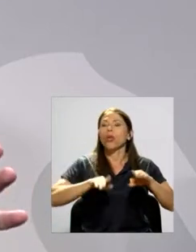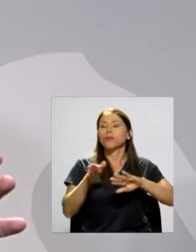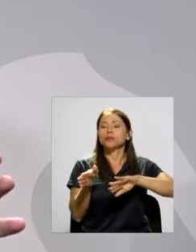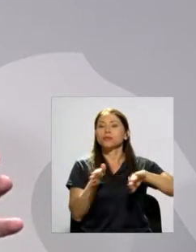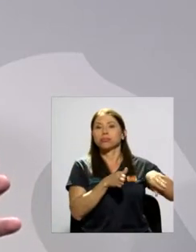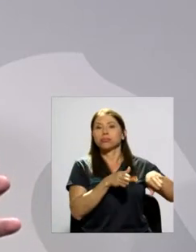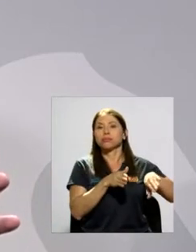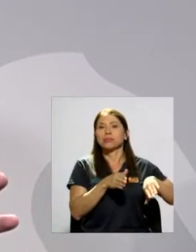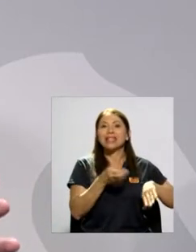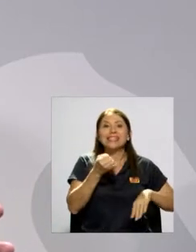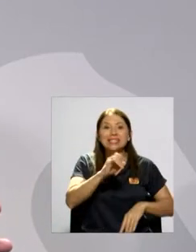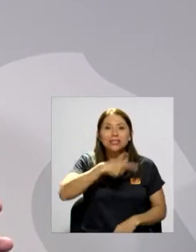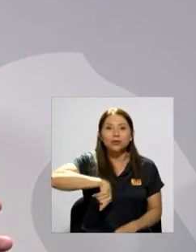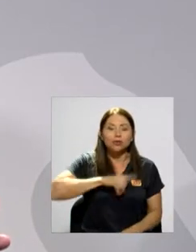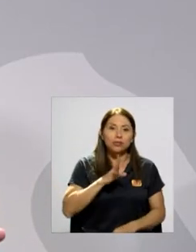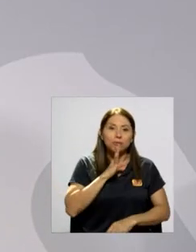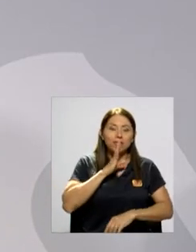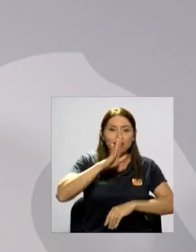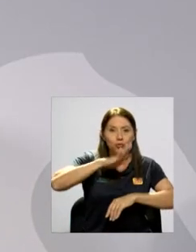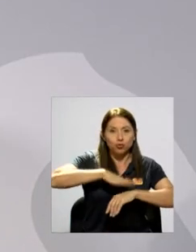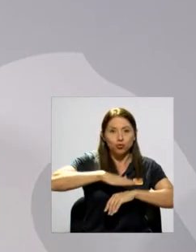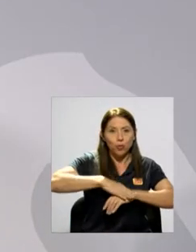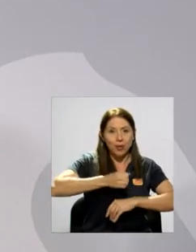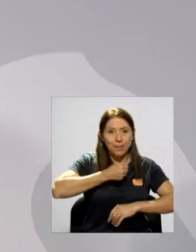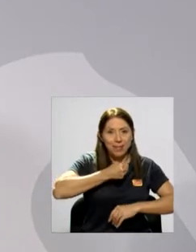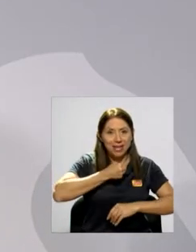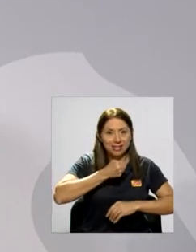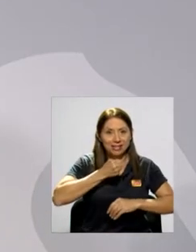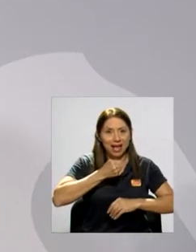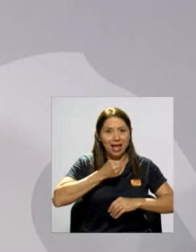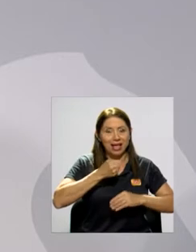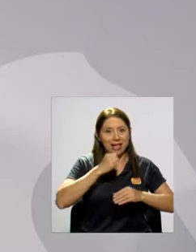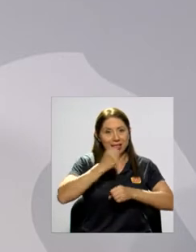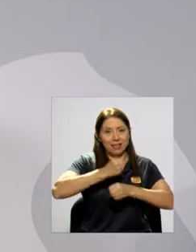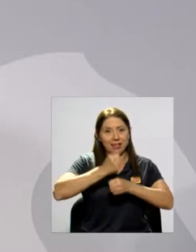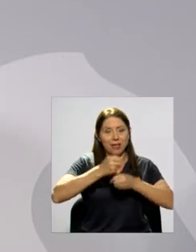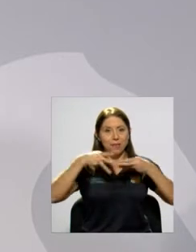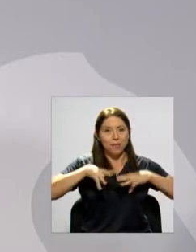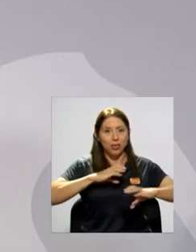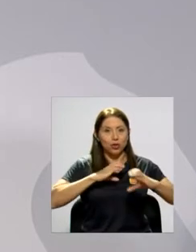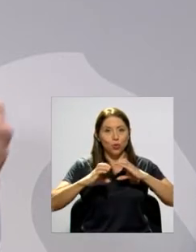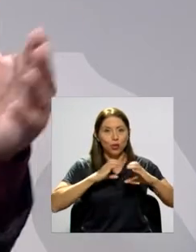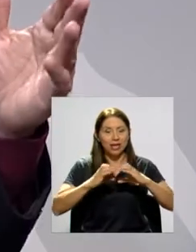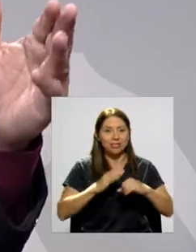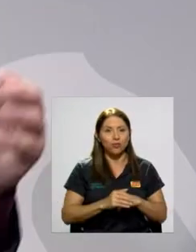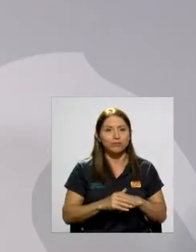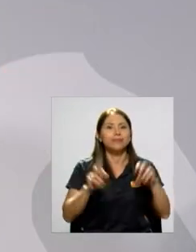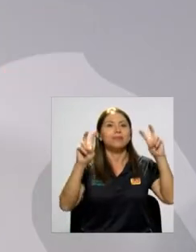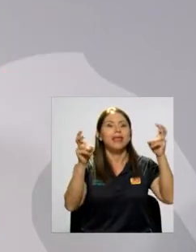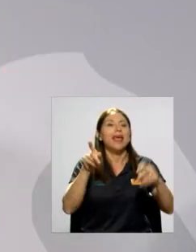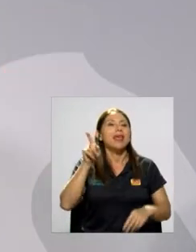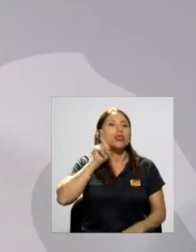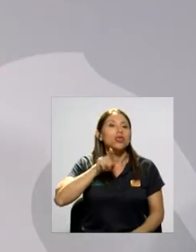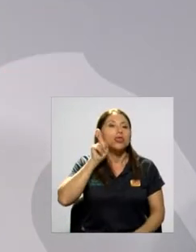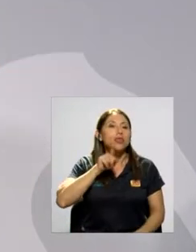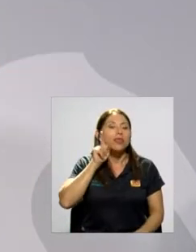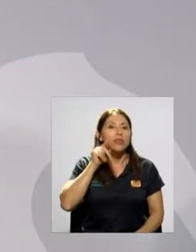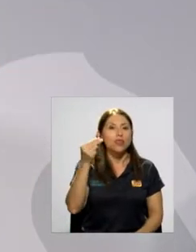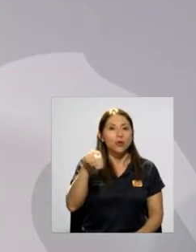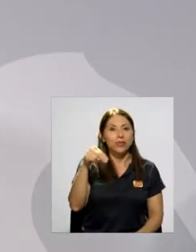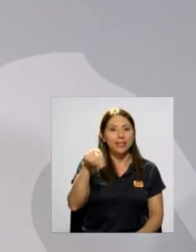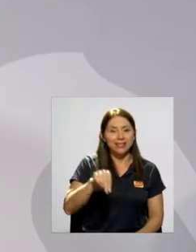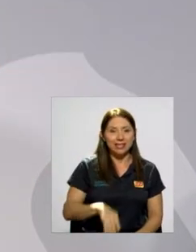estamos hablando de la prensa y del papel de la prensa es las noticias falsas, fake news, como se les dice en